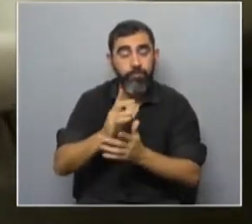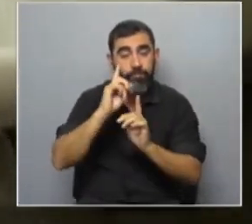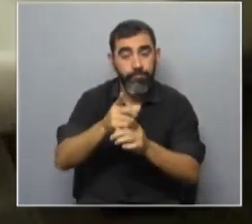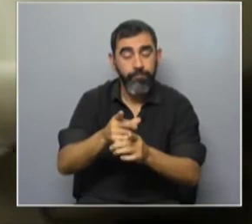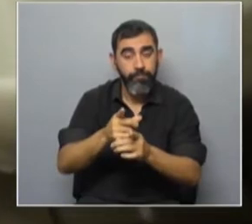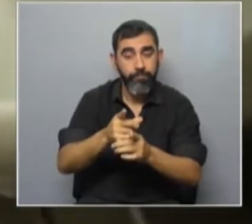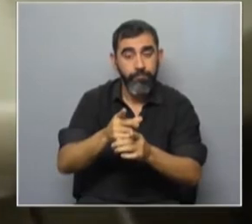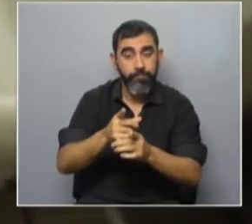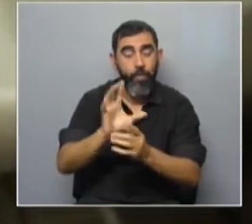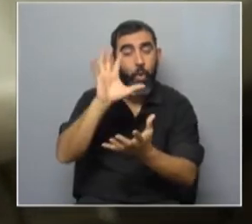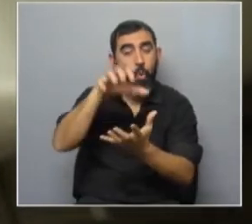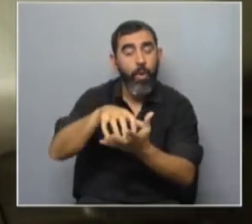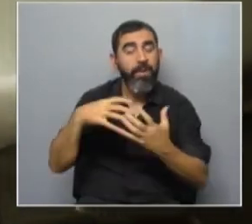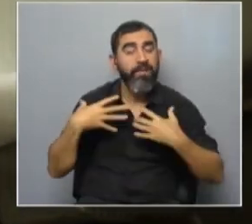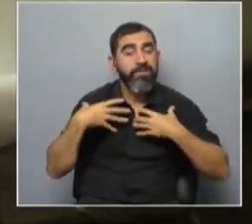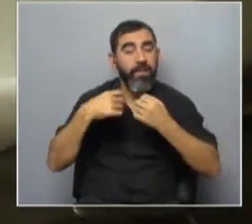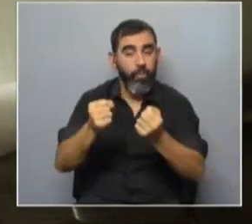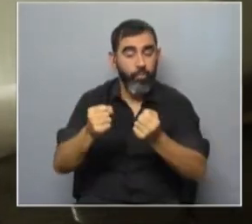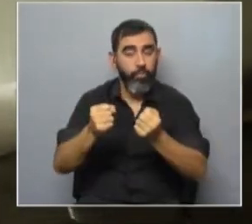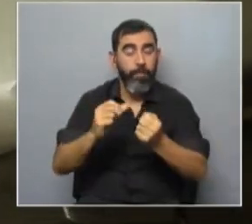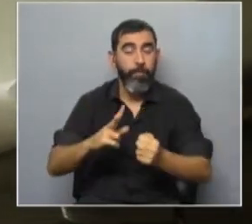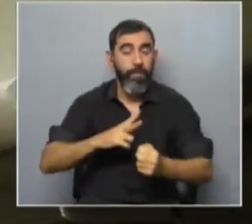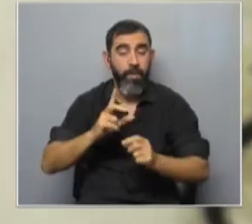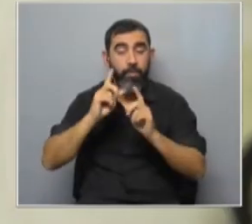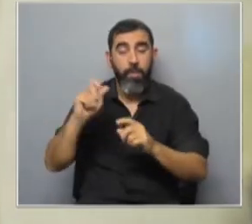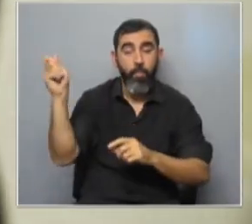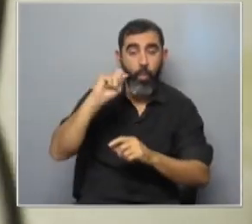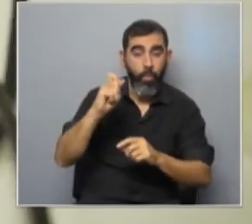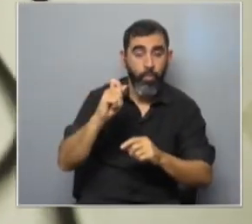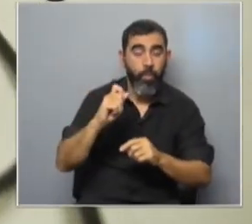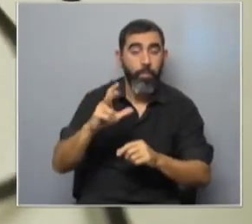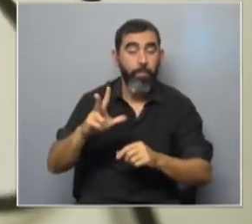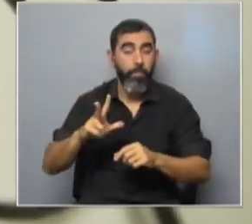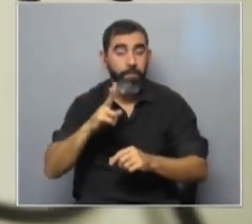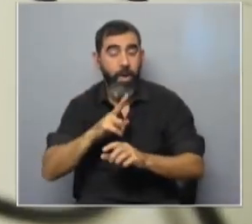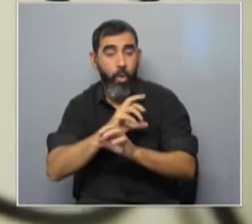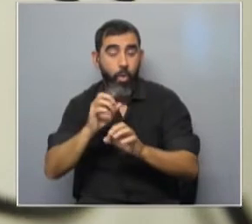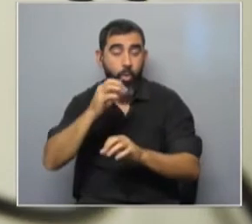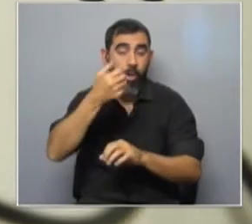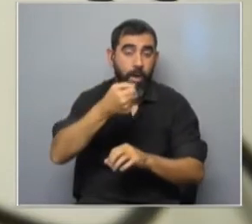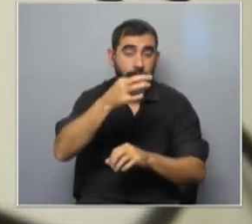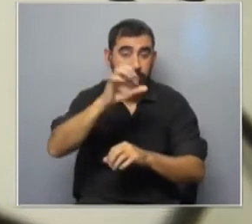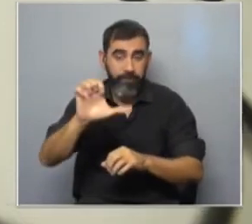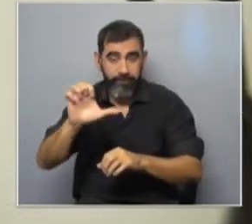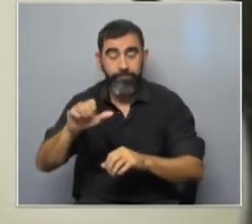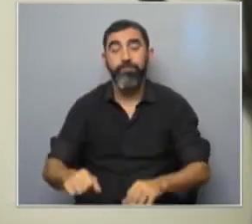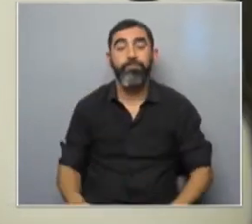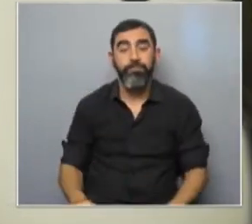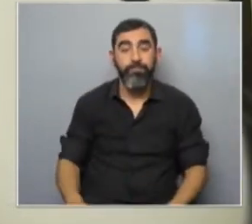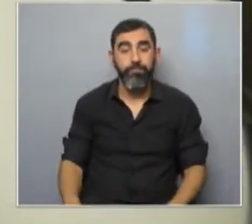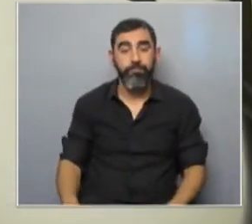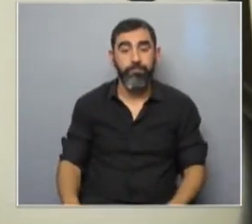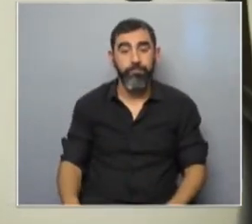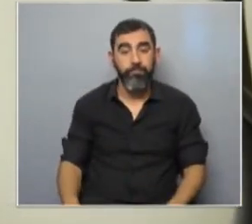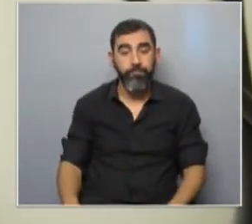de salud a nivel privado y público, ya sea mutualistas o de ACE, los